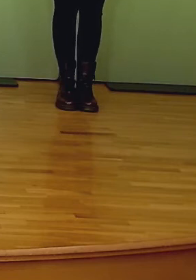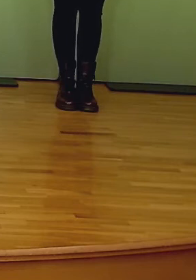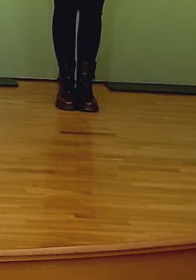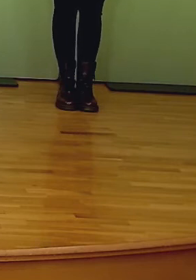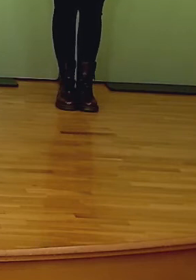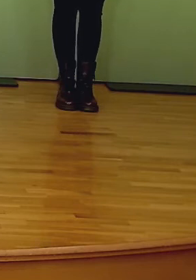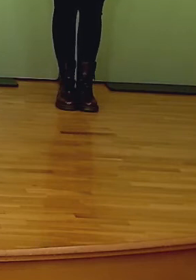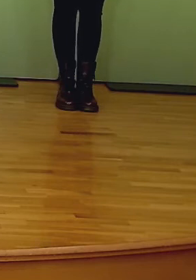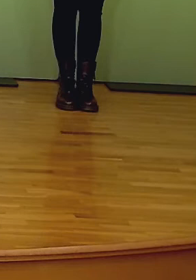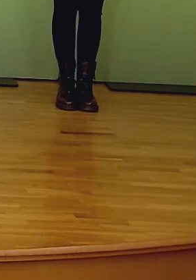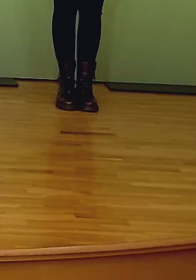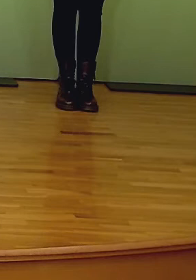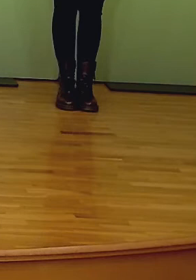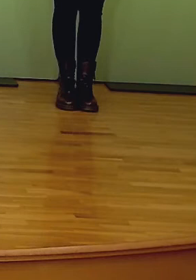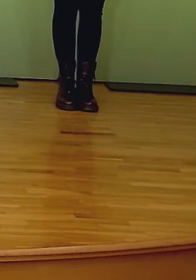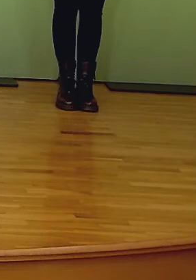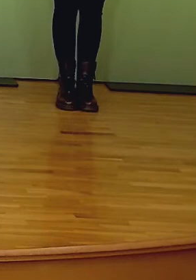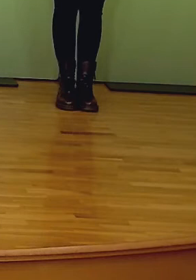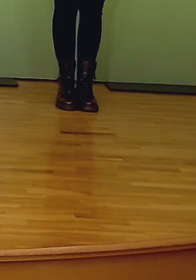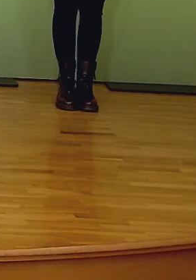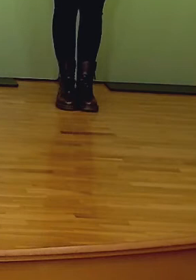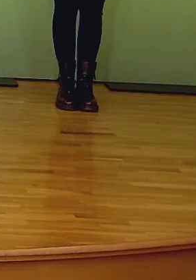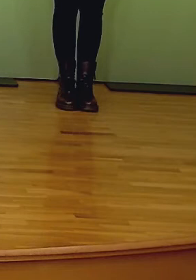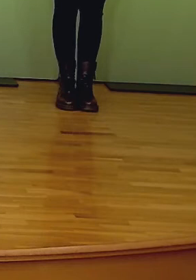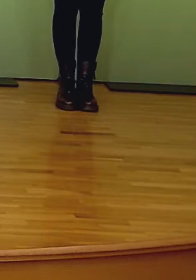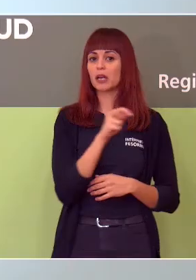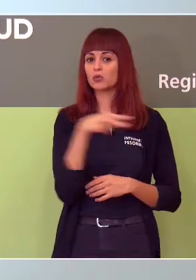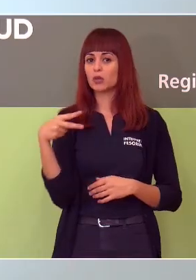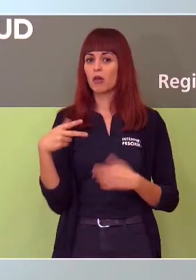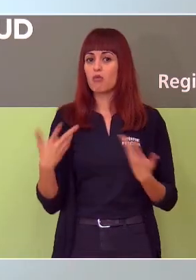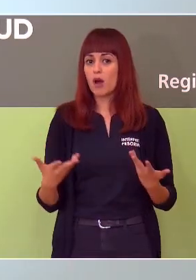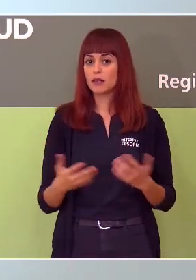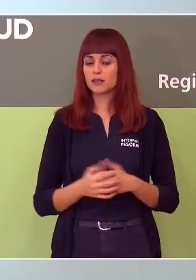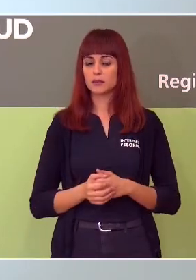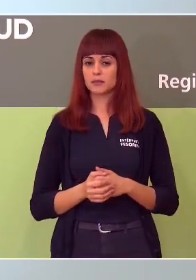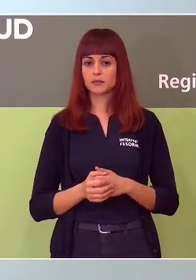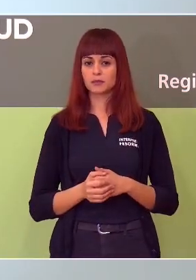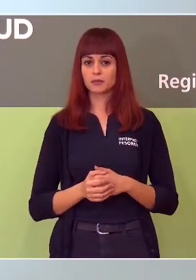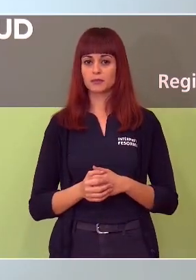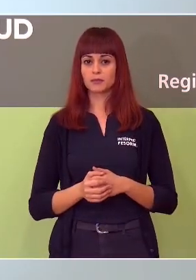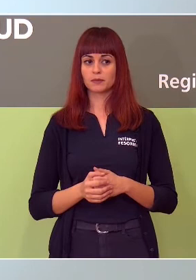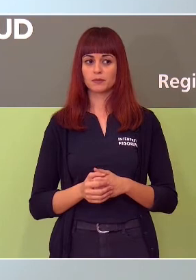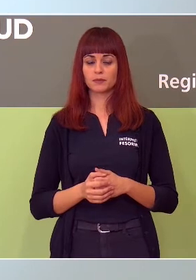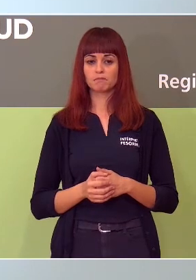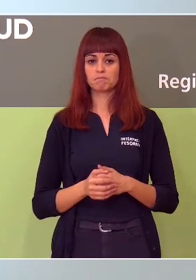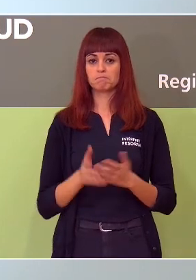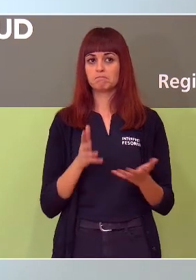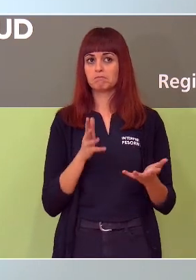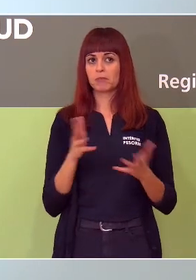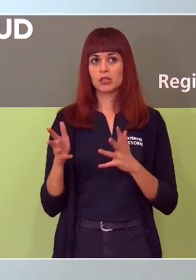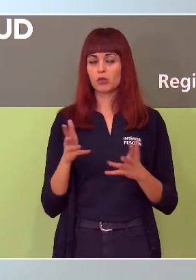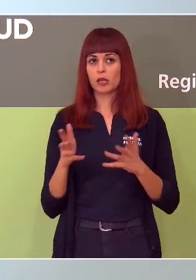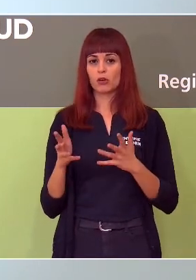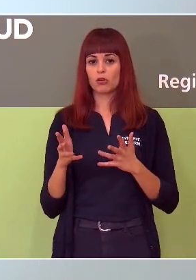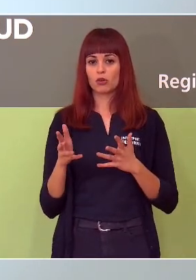estos centros? ¿Y podría adelantarnos el resultado de los primeros test rápidos realizados? Bueno, más o menos se están